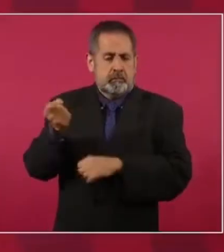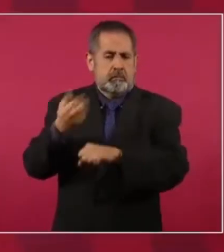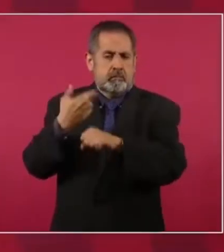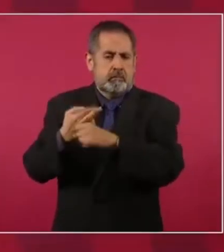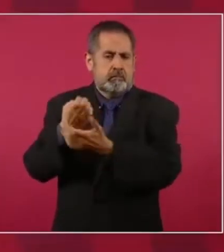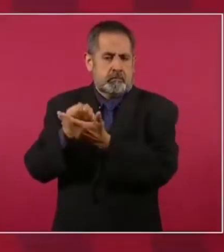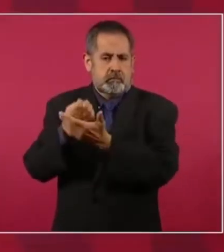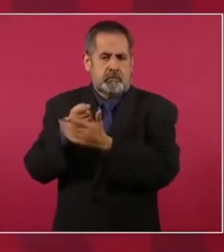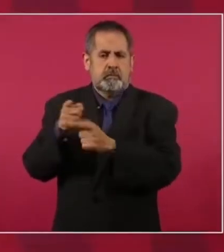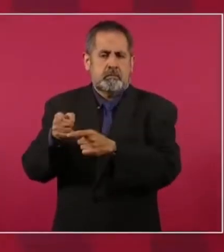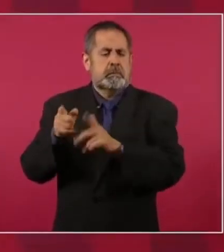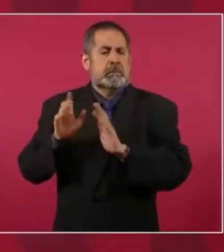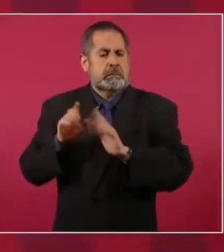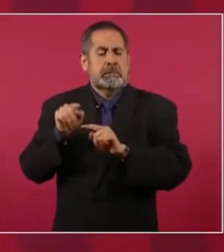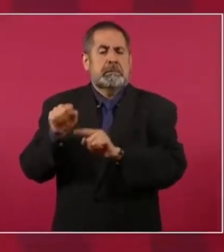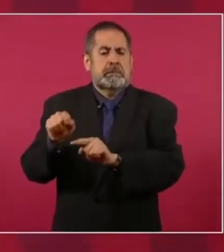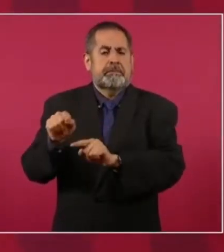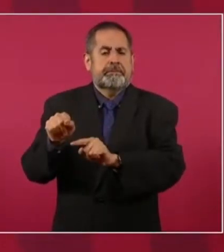pues